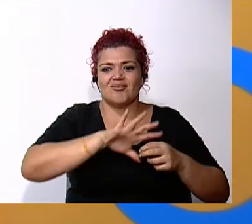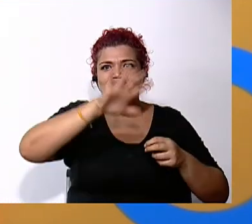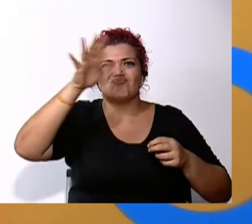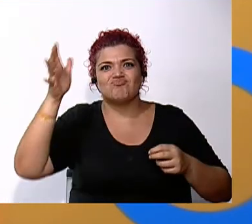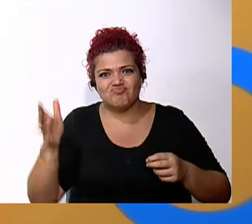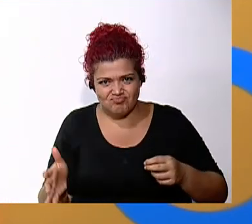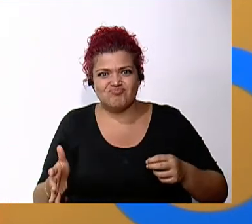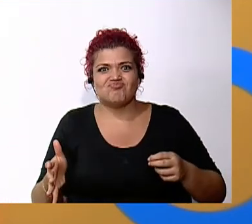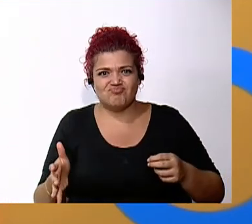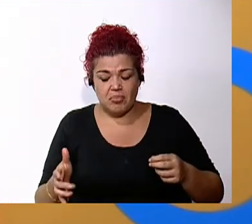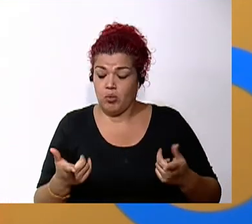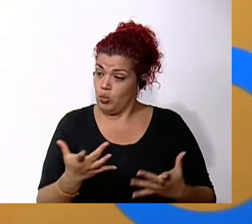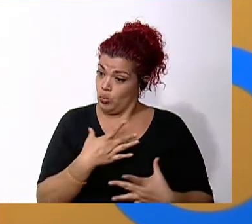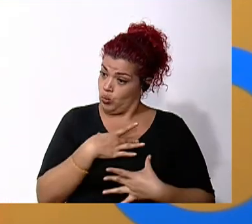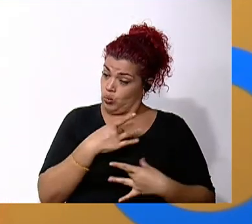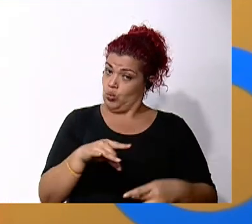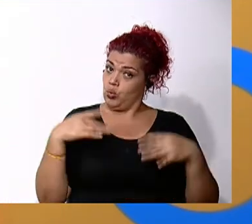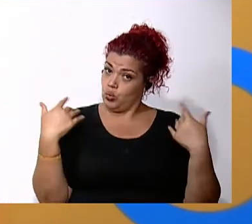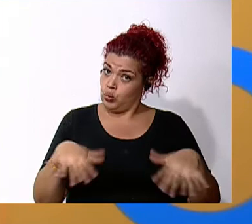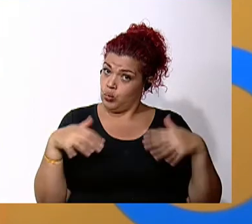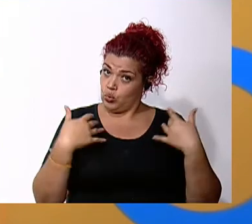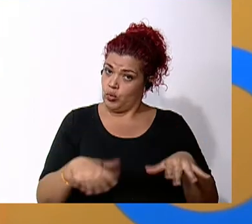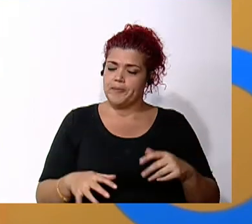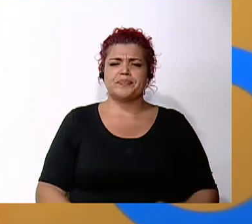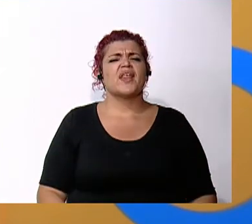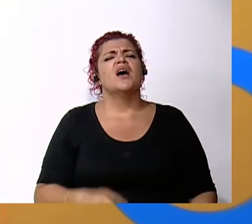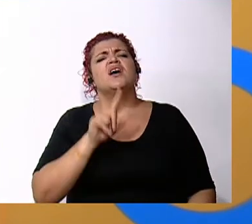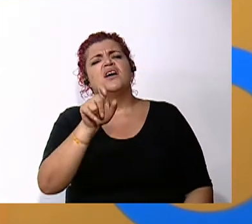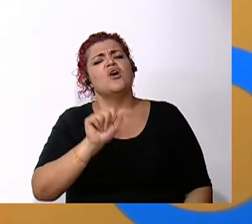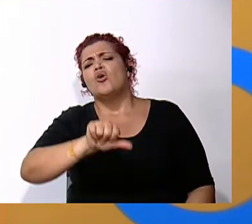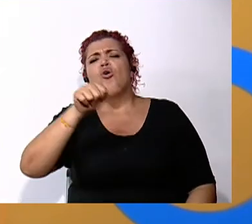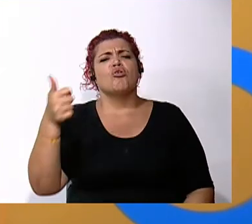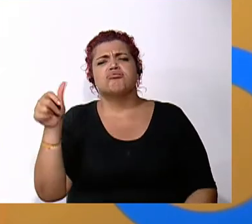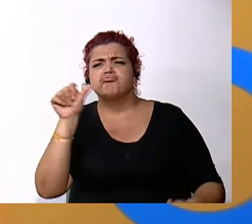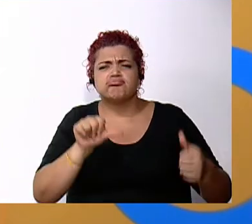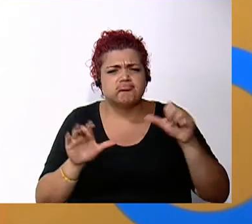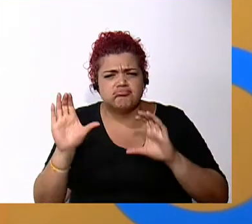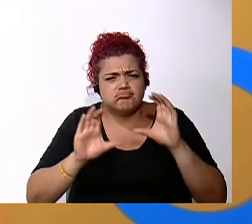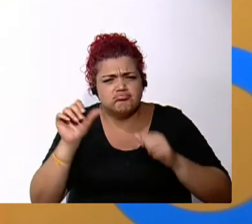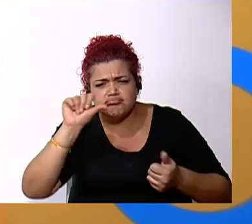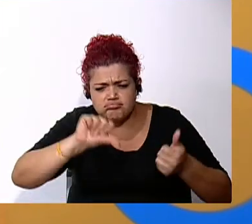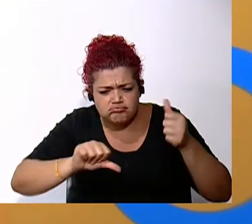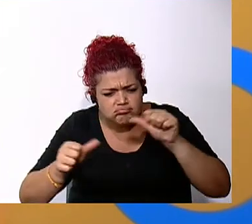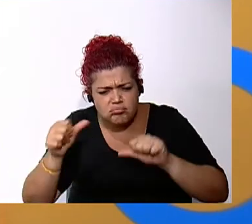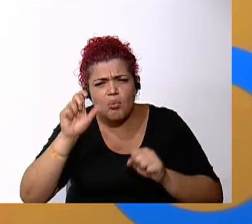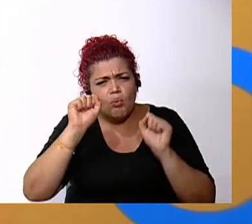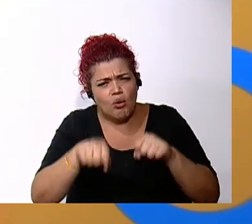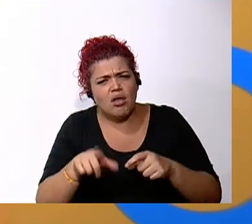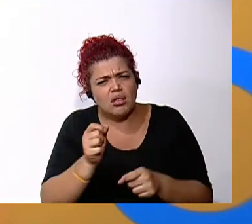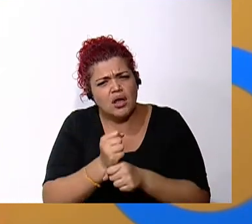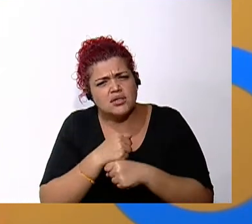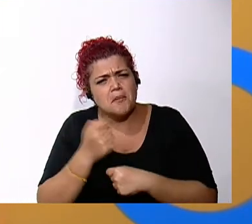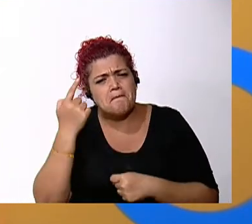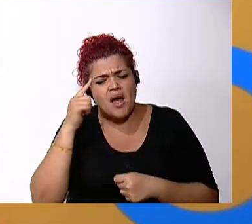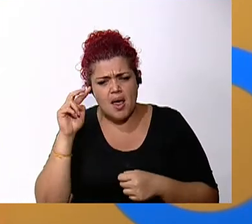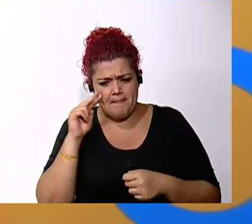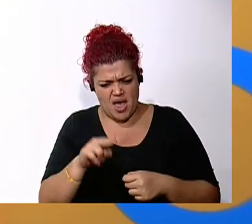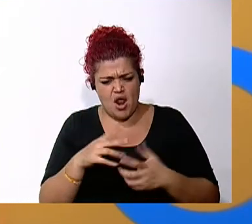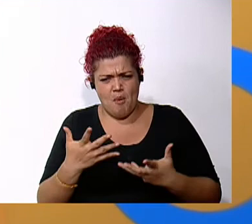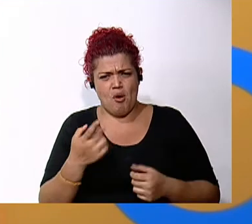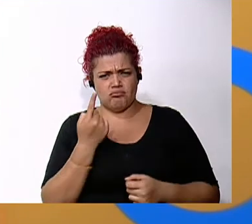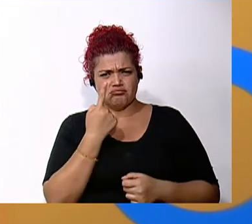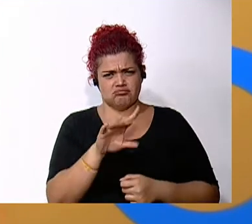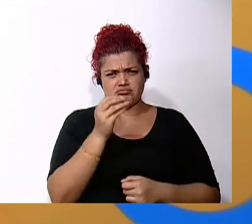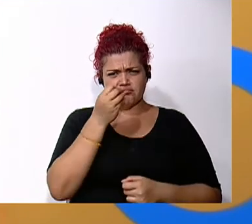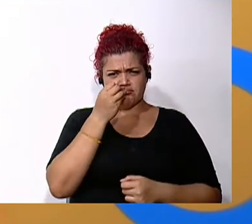interesante. Ahora, ¿qué otros experimentos pueden hacer ustedes en casa para evidenciar la fotosíntesis? ¿Qué